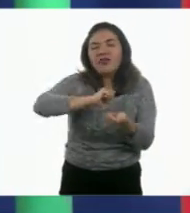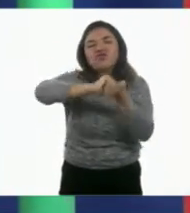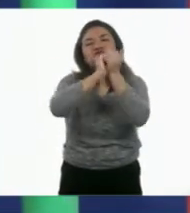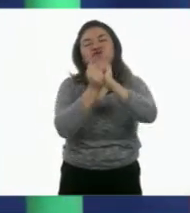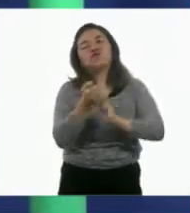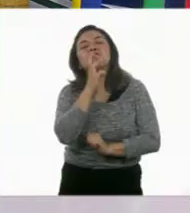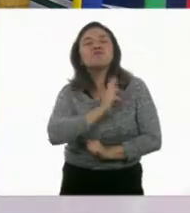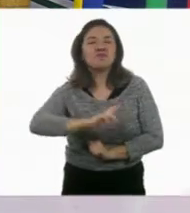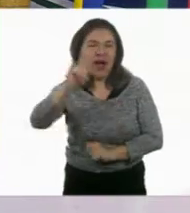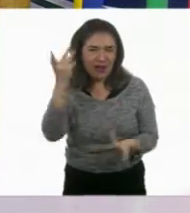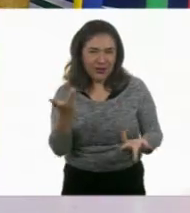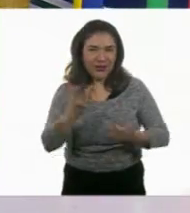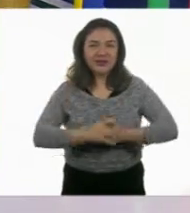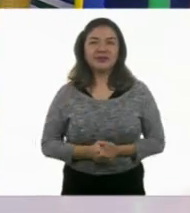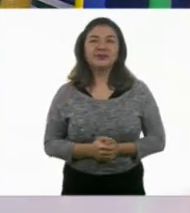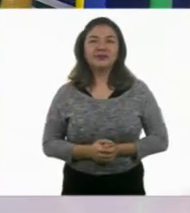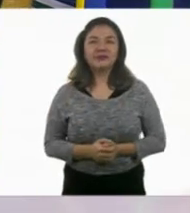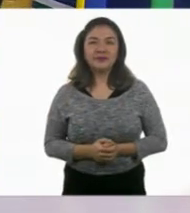mejor.